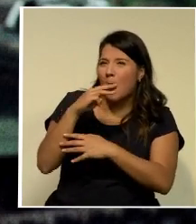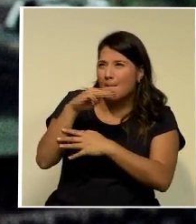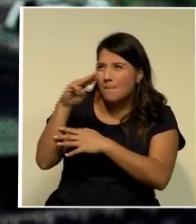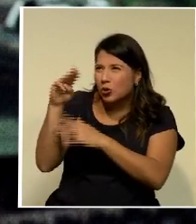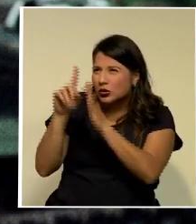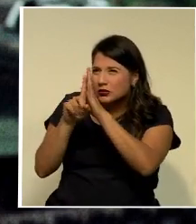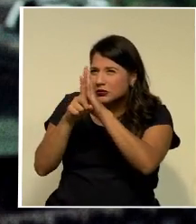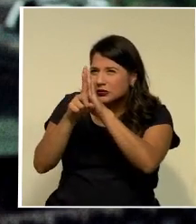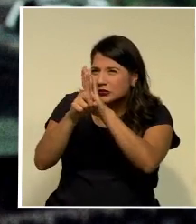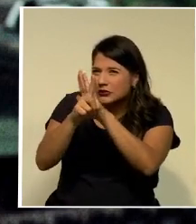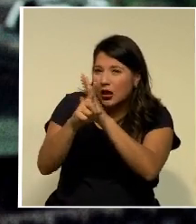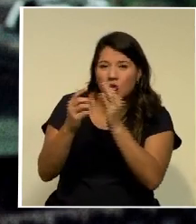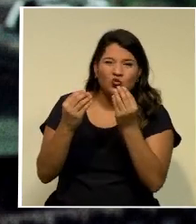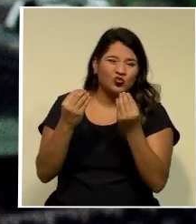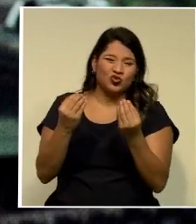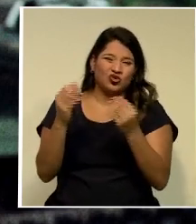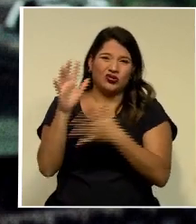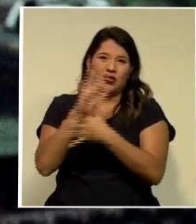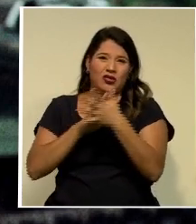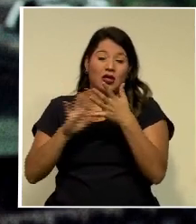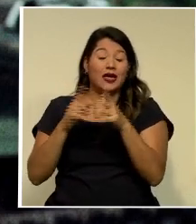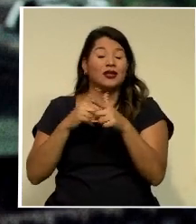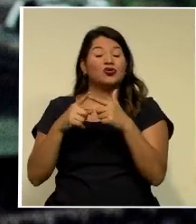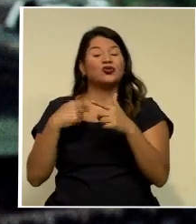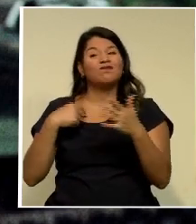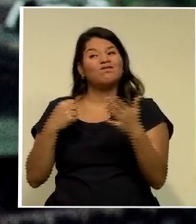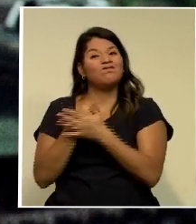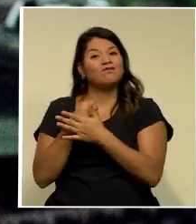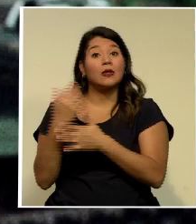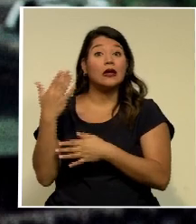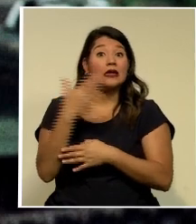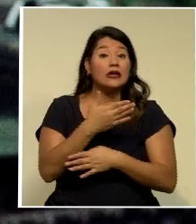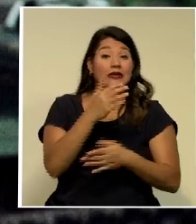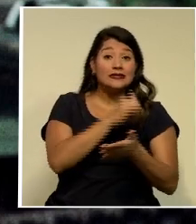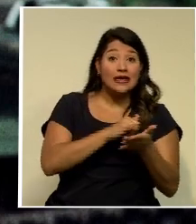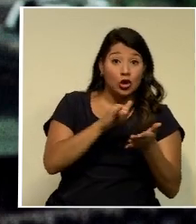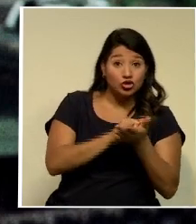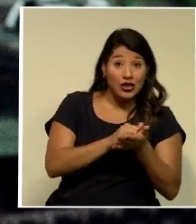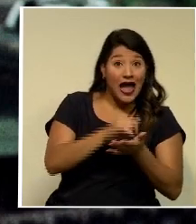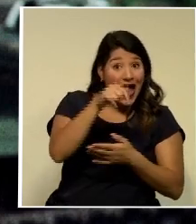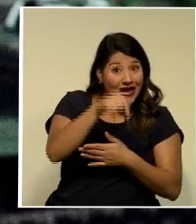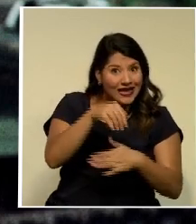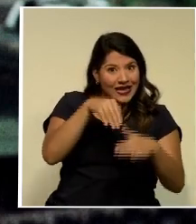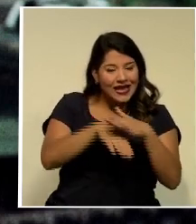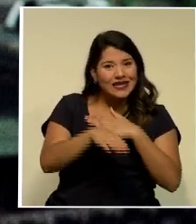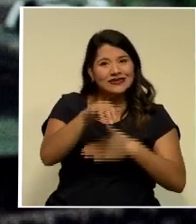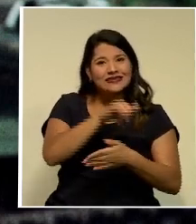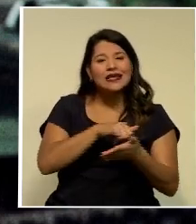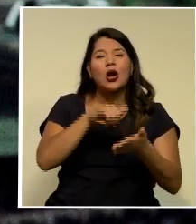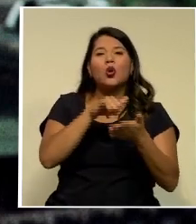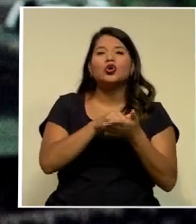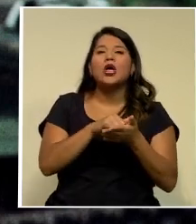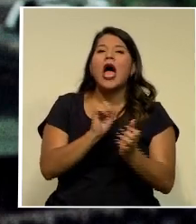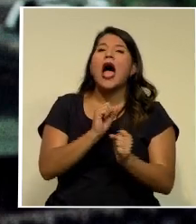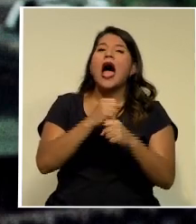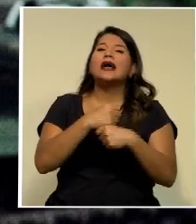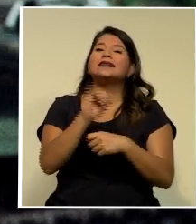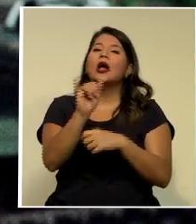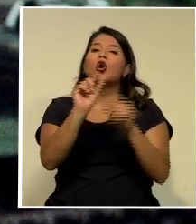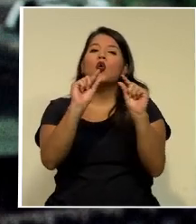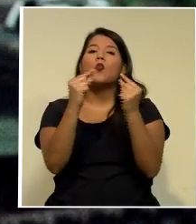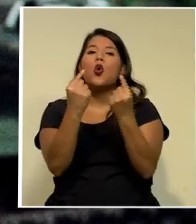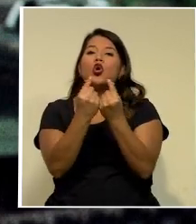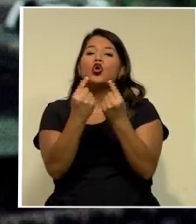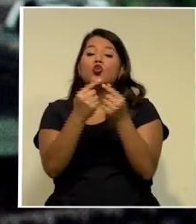mucho descontrol. Entonces yo vuelvo a San José y aquí en San José lo que se estaba haciendo era como un grupo de periodistas